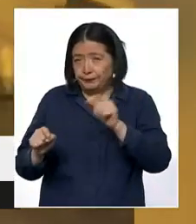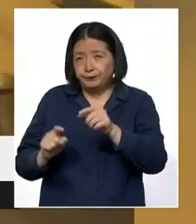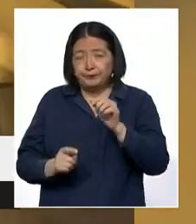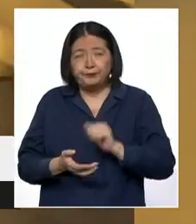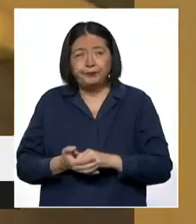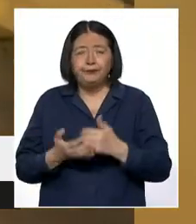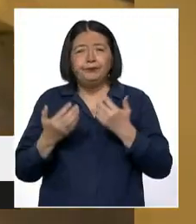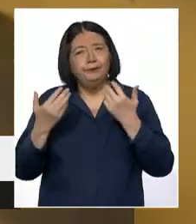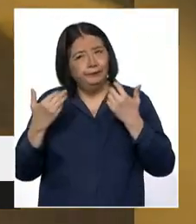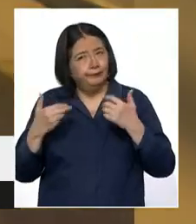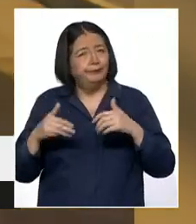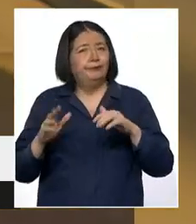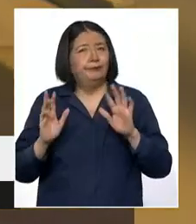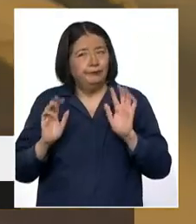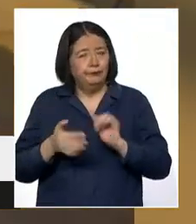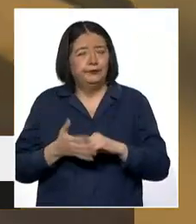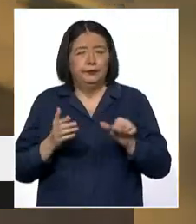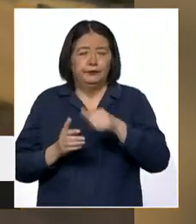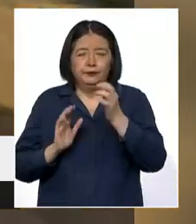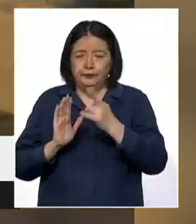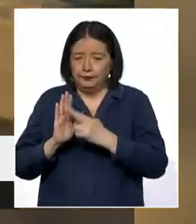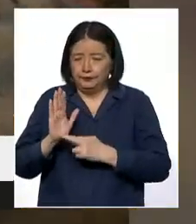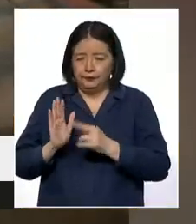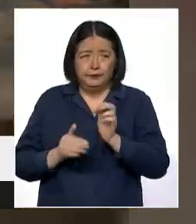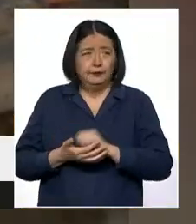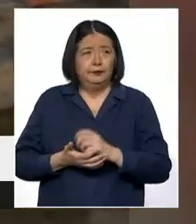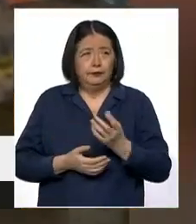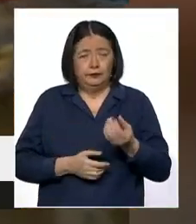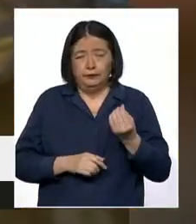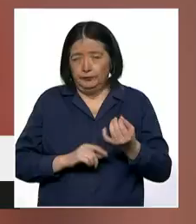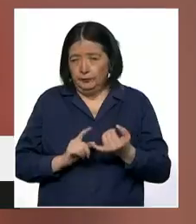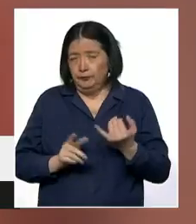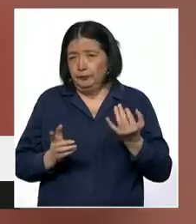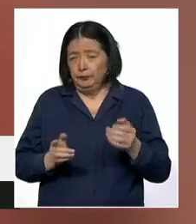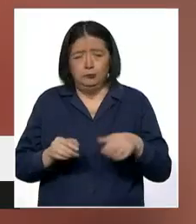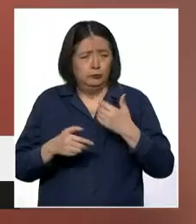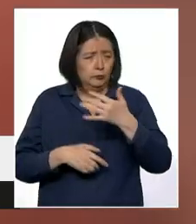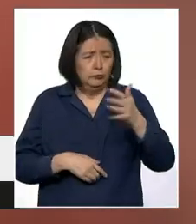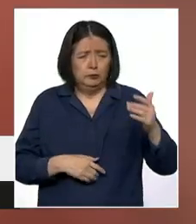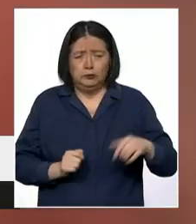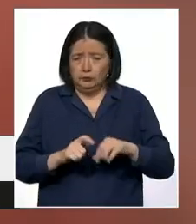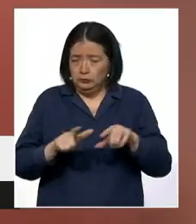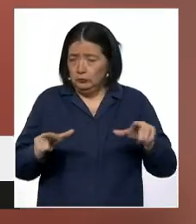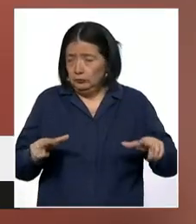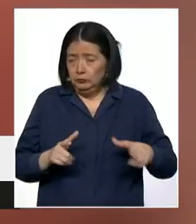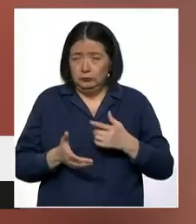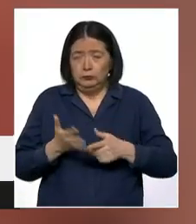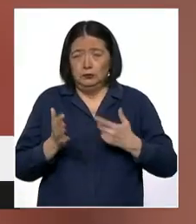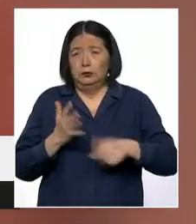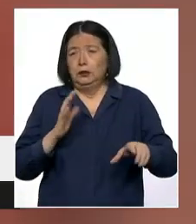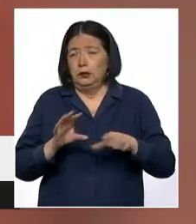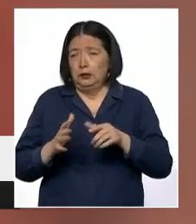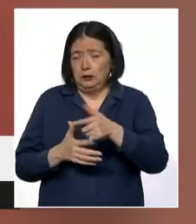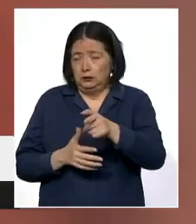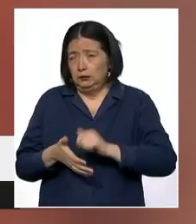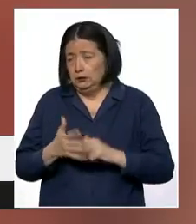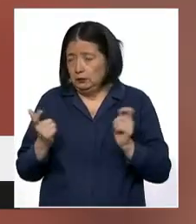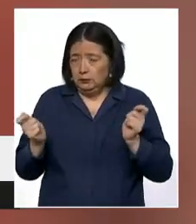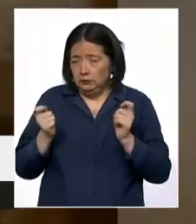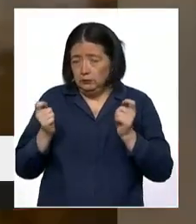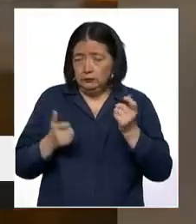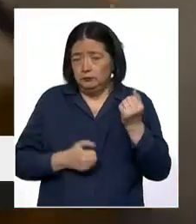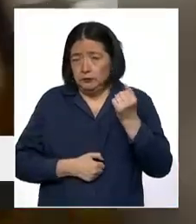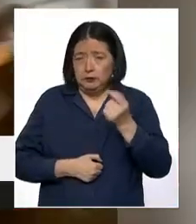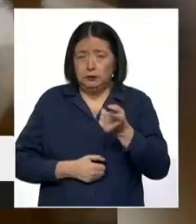personas, ya tiene que cumplir con otros requisitos, ¿no? Como tendría que cumplirlo como cualquier local que se dedica a hacer este tipo de actividades sociales,